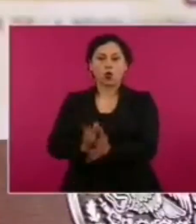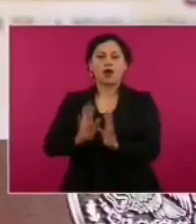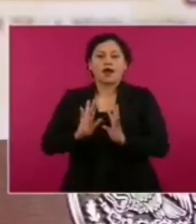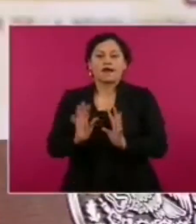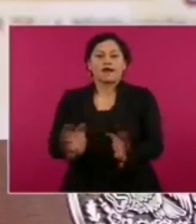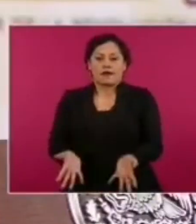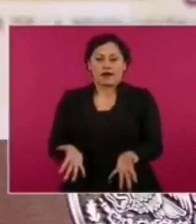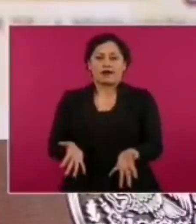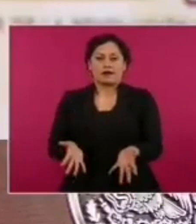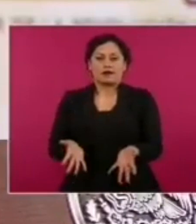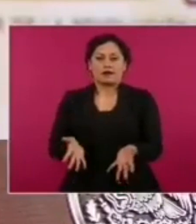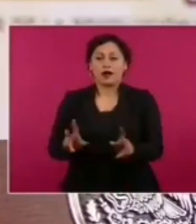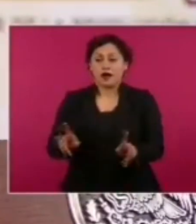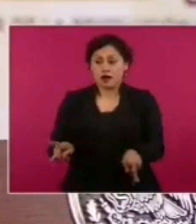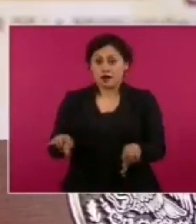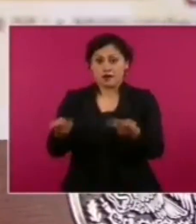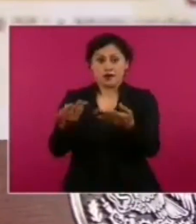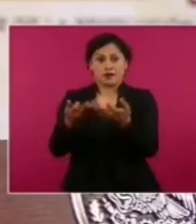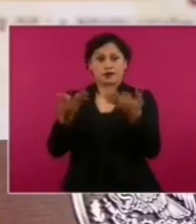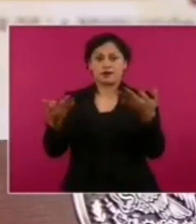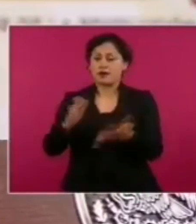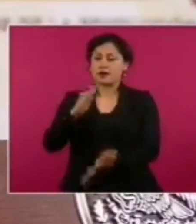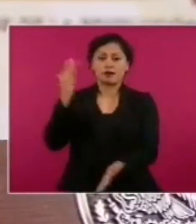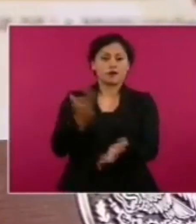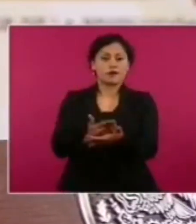vendiendo terrenos